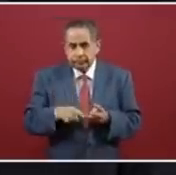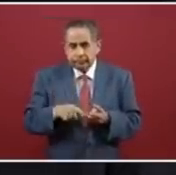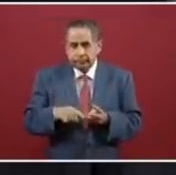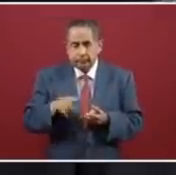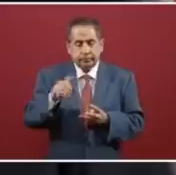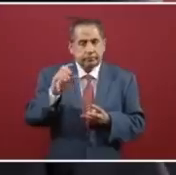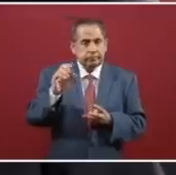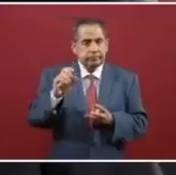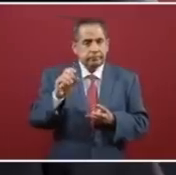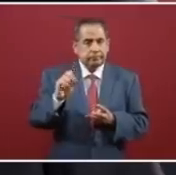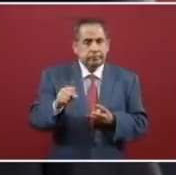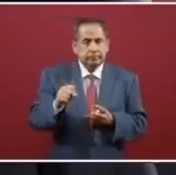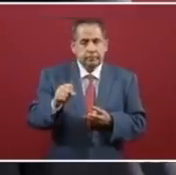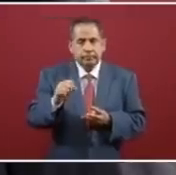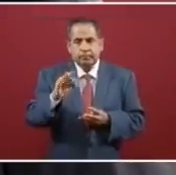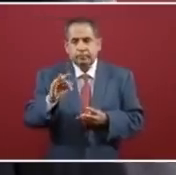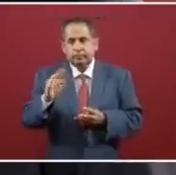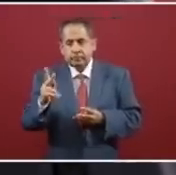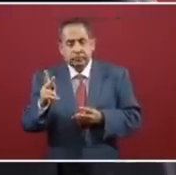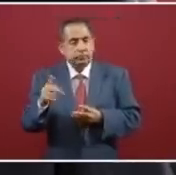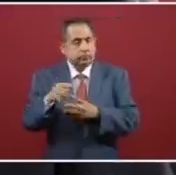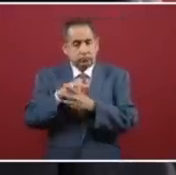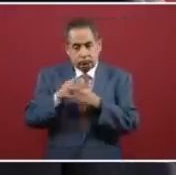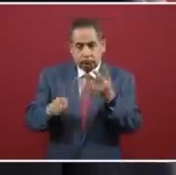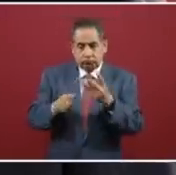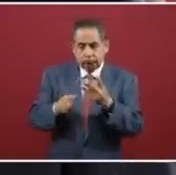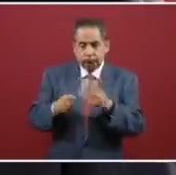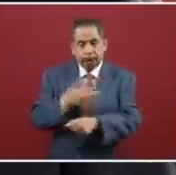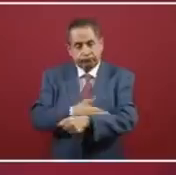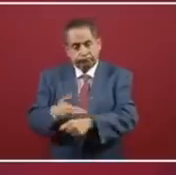la secretaria de la función pública